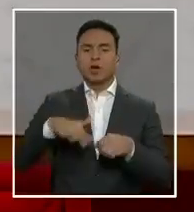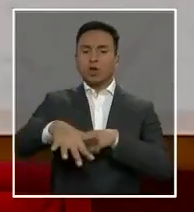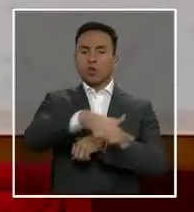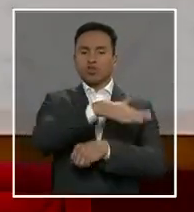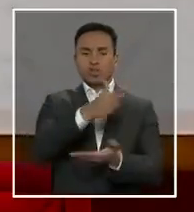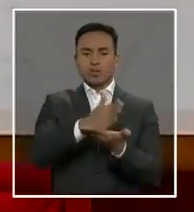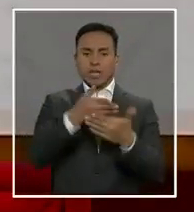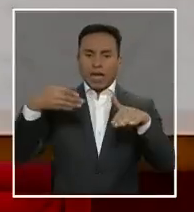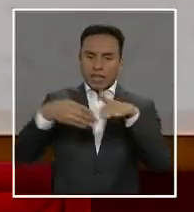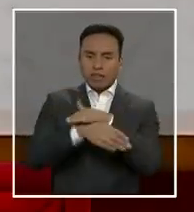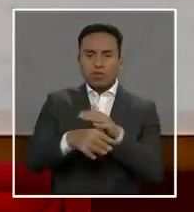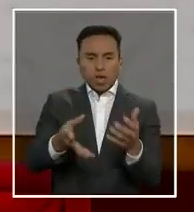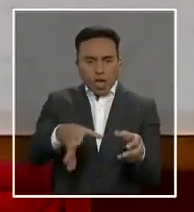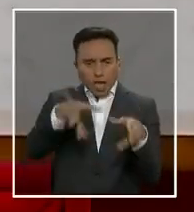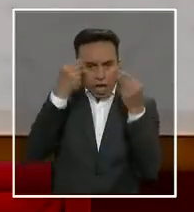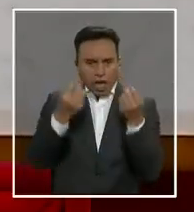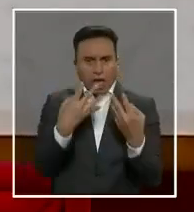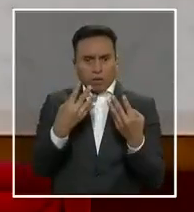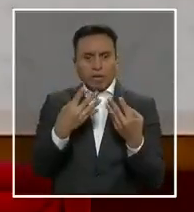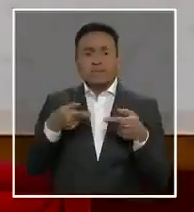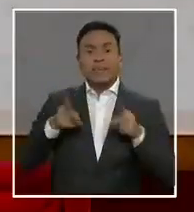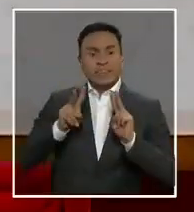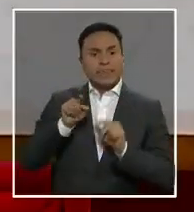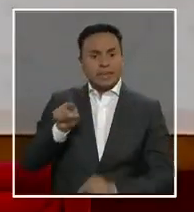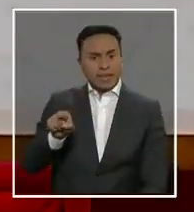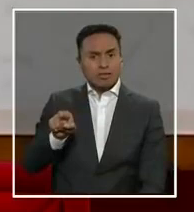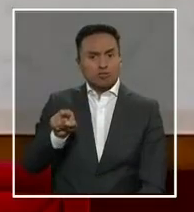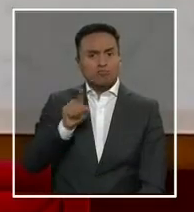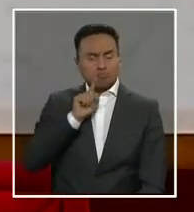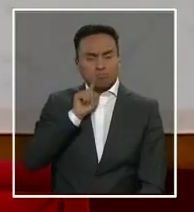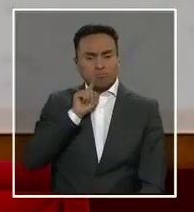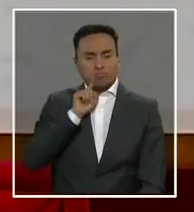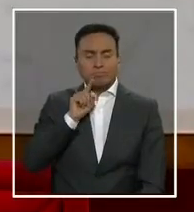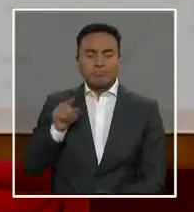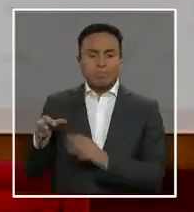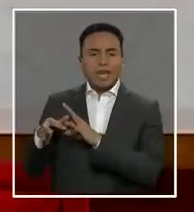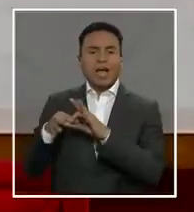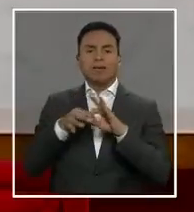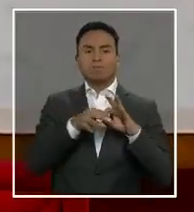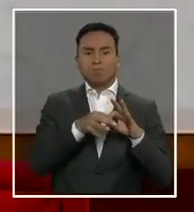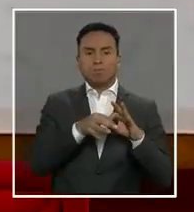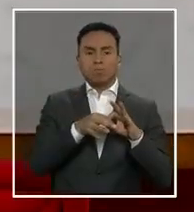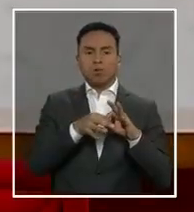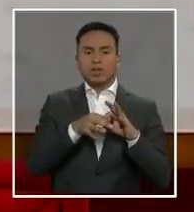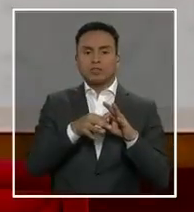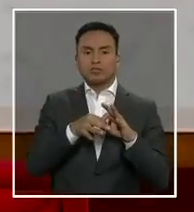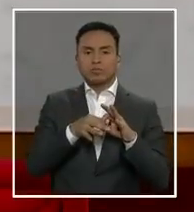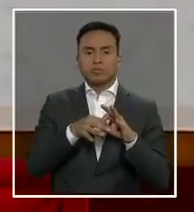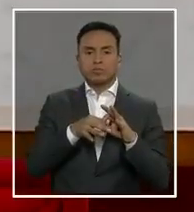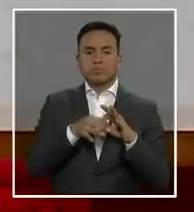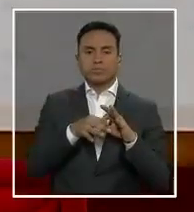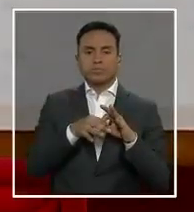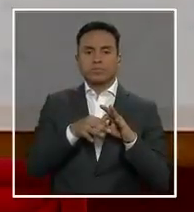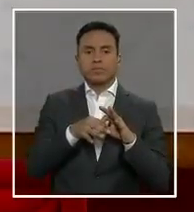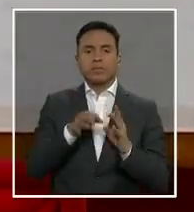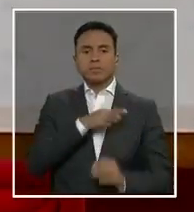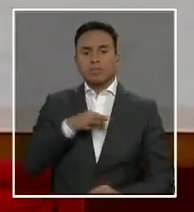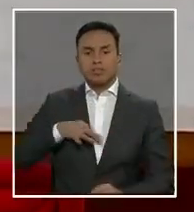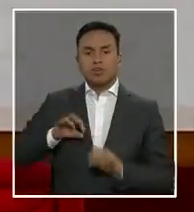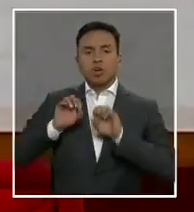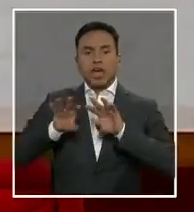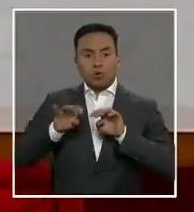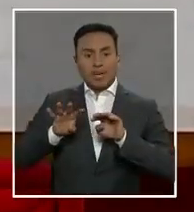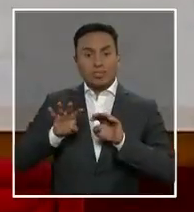condiciones para educarse ese es su derecho por eso el ministro de